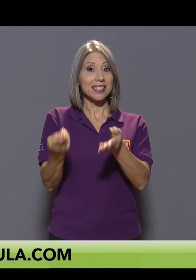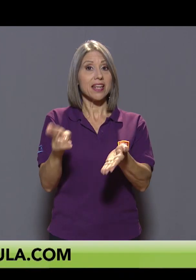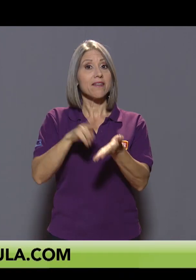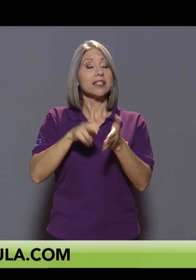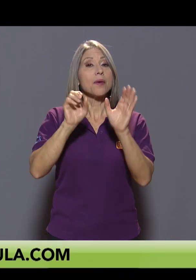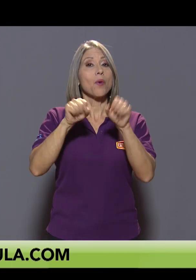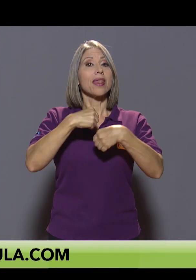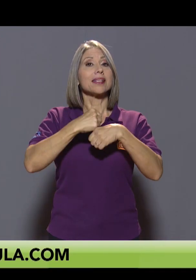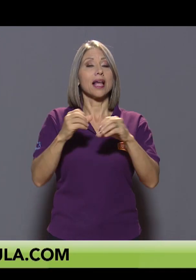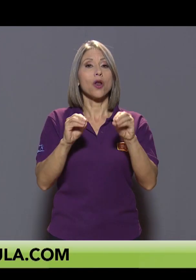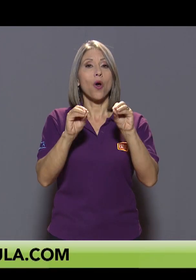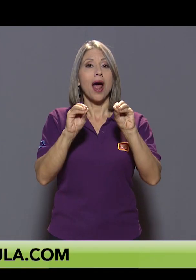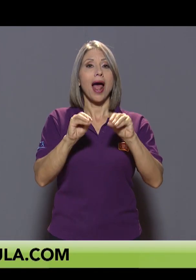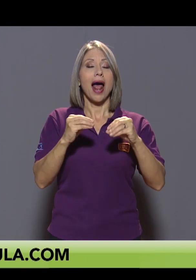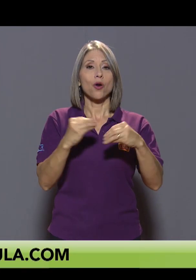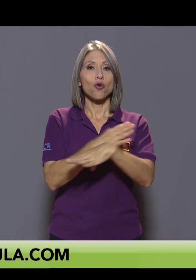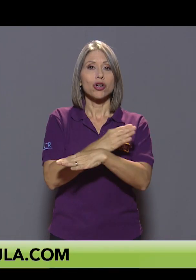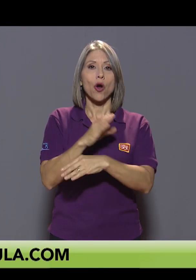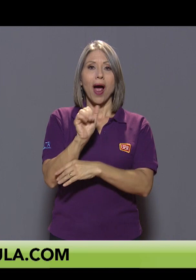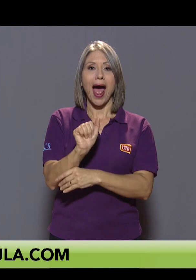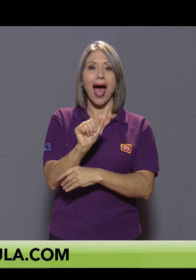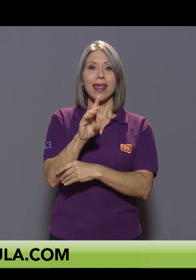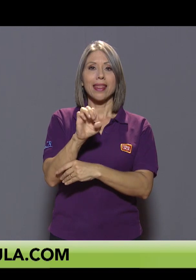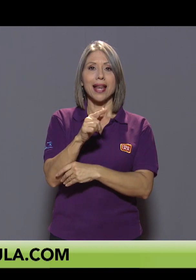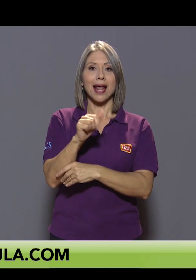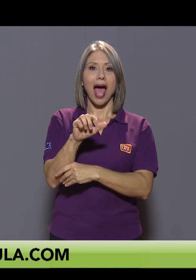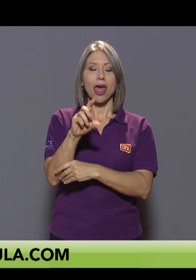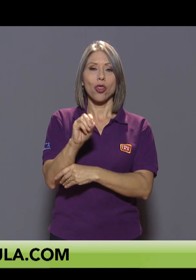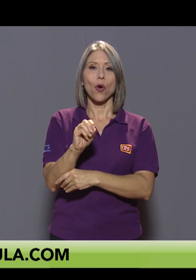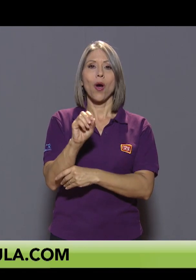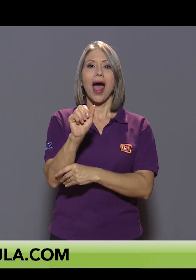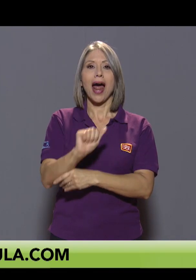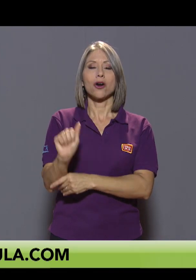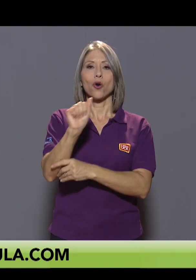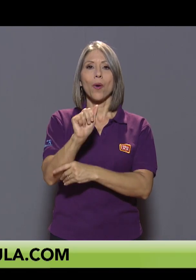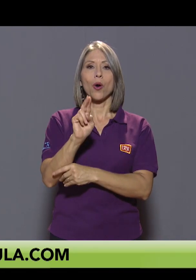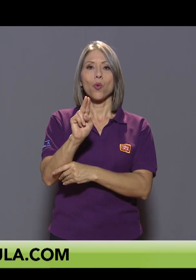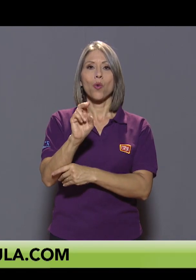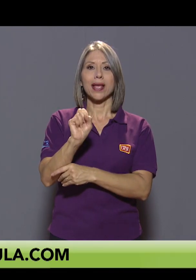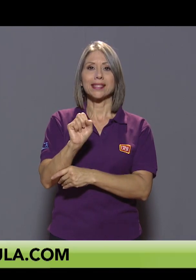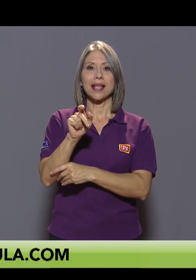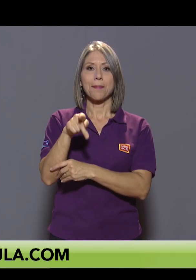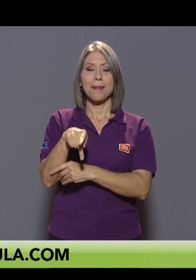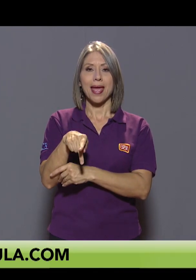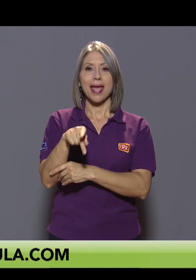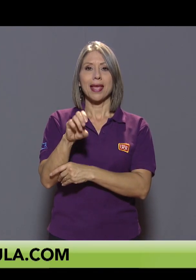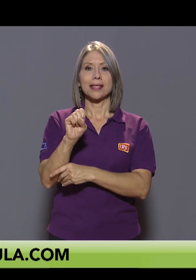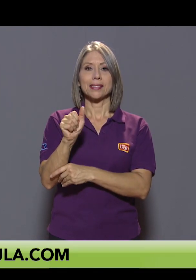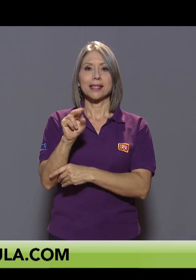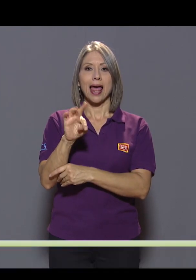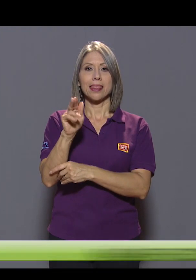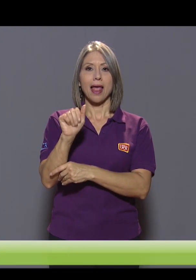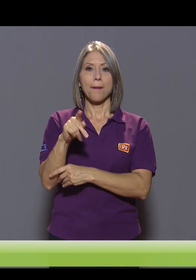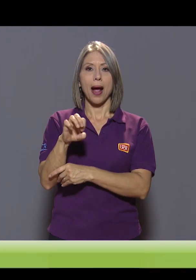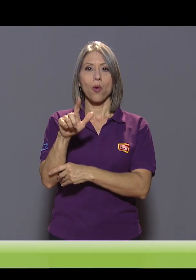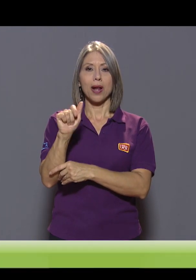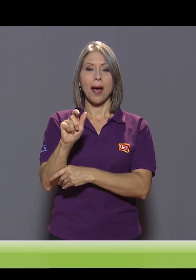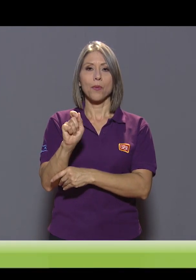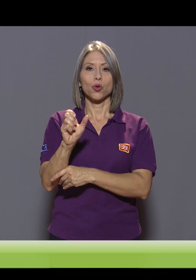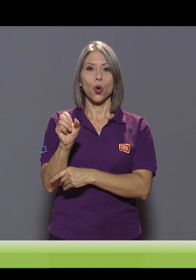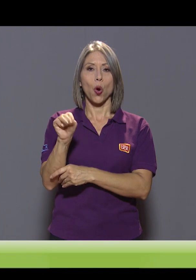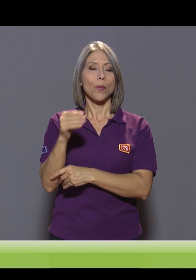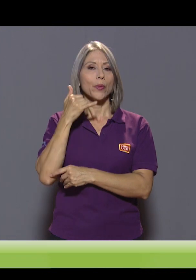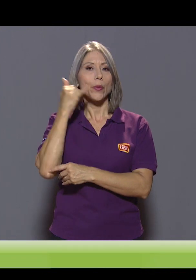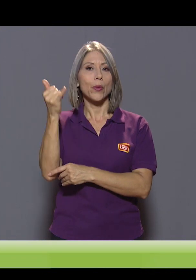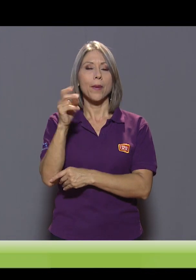inscribirse puede hacerlo al correo a delgado arroba uspsantapaula.com o llamando